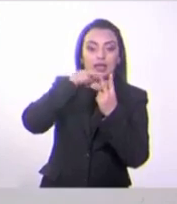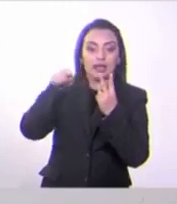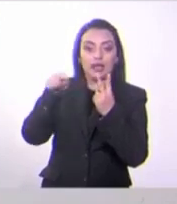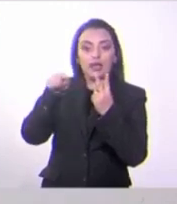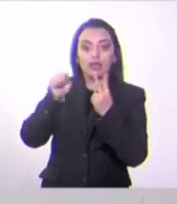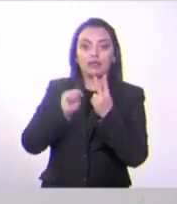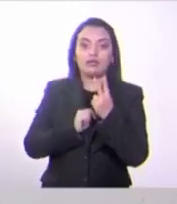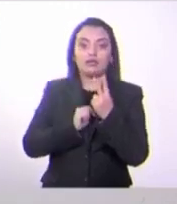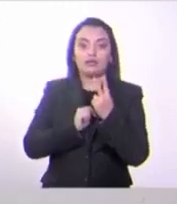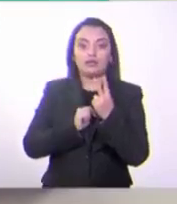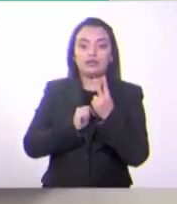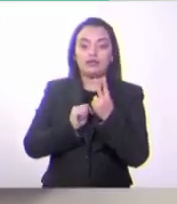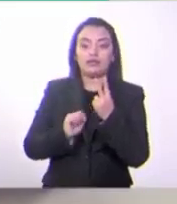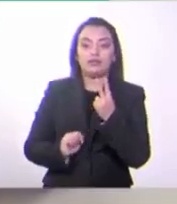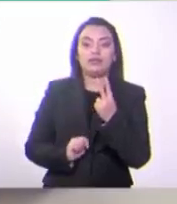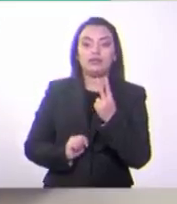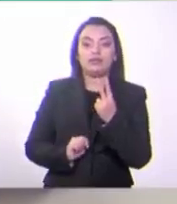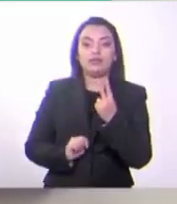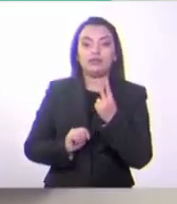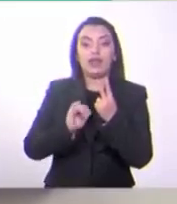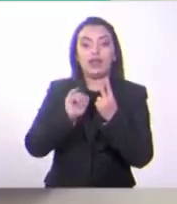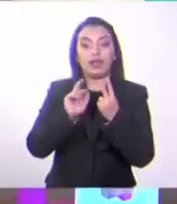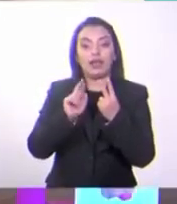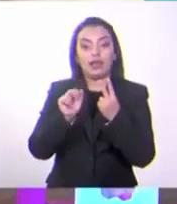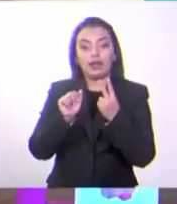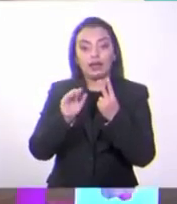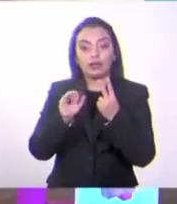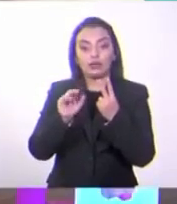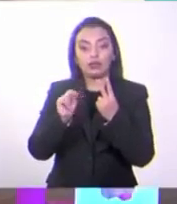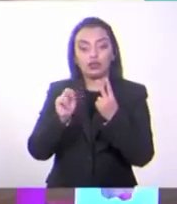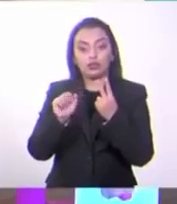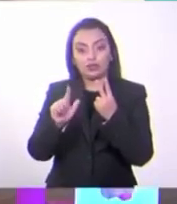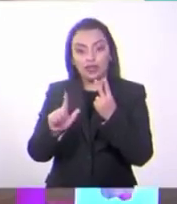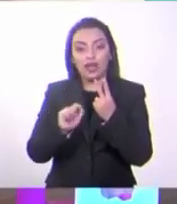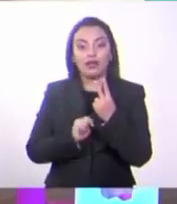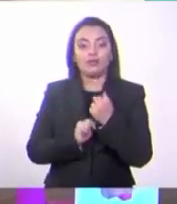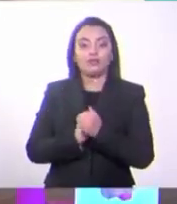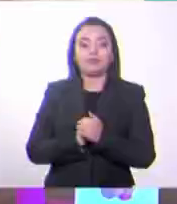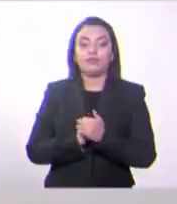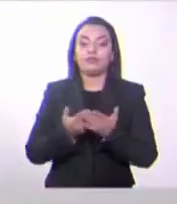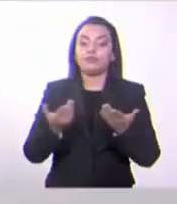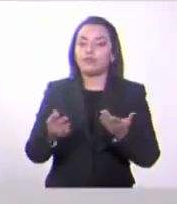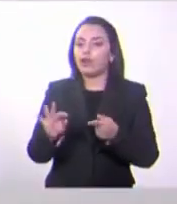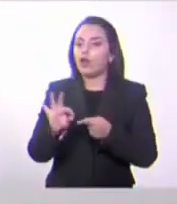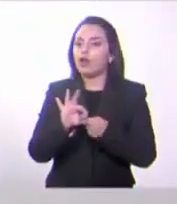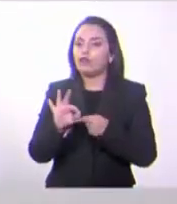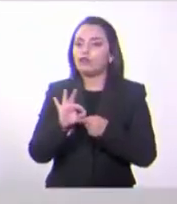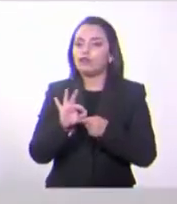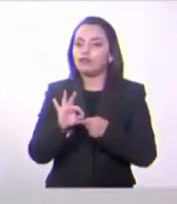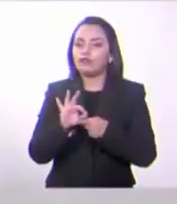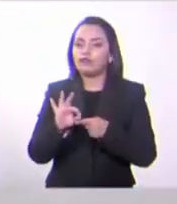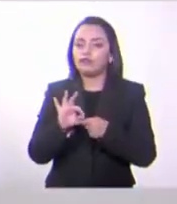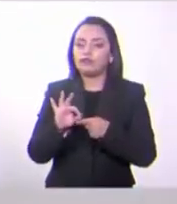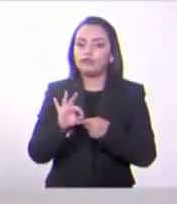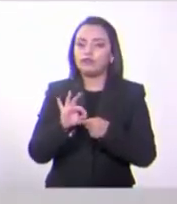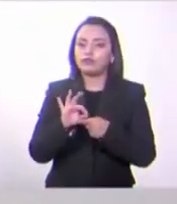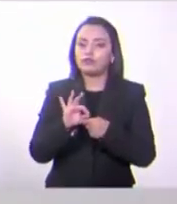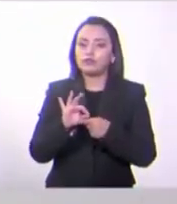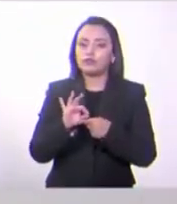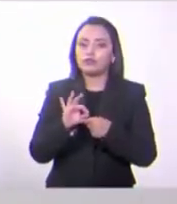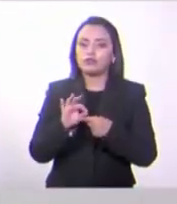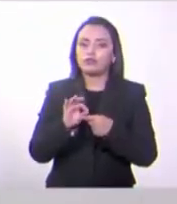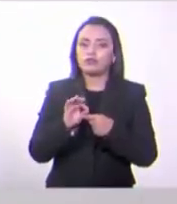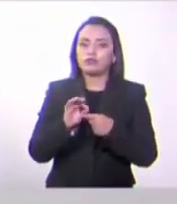irracional. Sí, ¿cuál otra? Están también la función de proporcionalidad inversa,